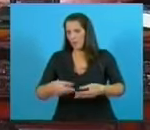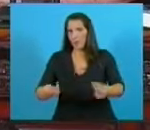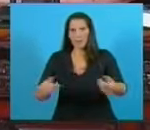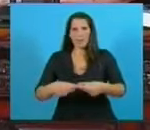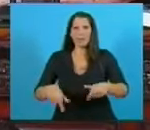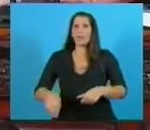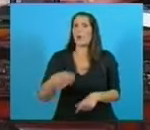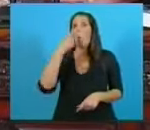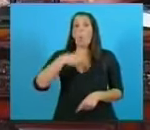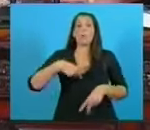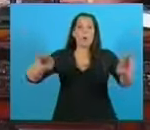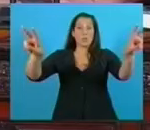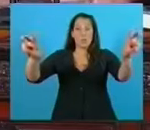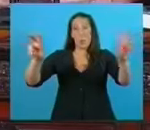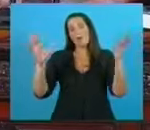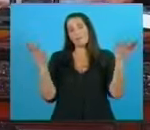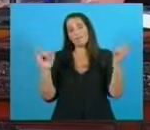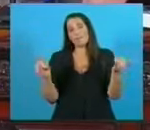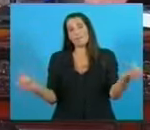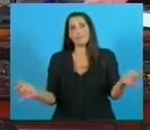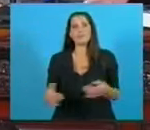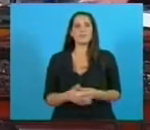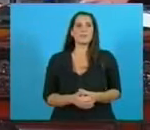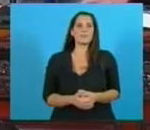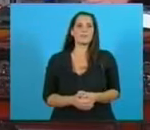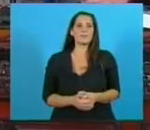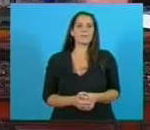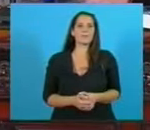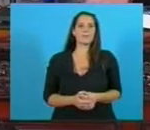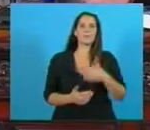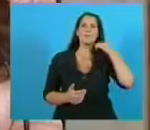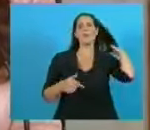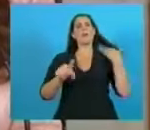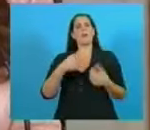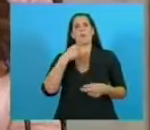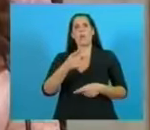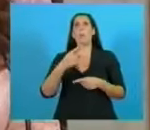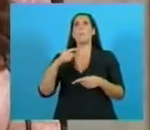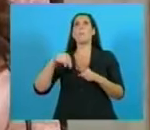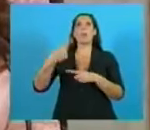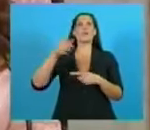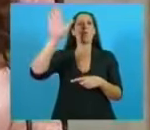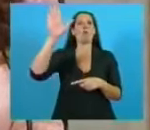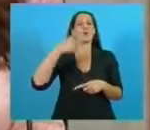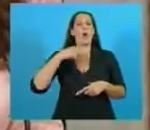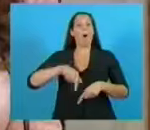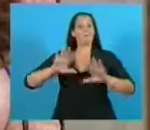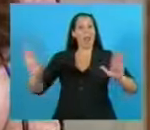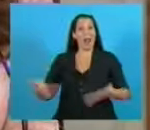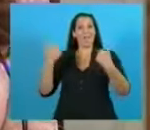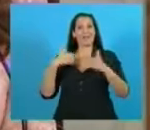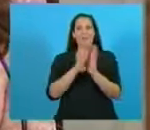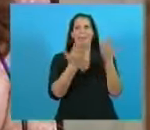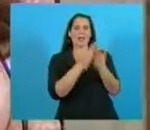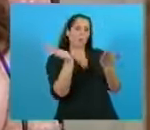Termino con un titular, como no podía ser de otra manera. Y digo, el país que viene. Hoy me levanté y leí rápidamente, porque no